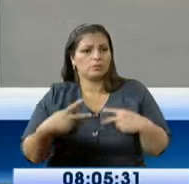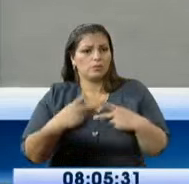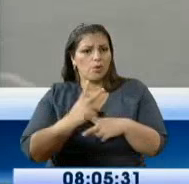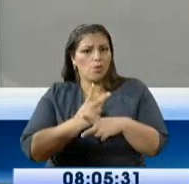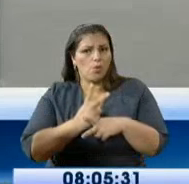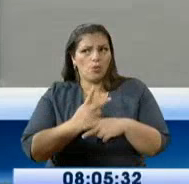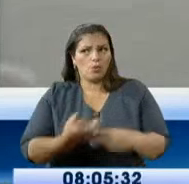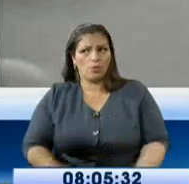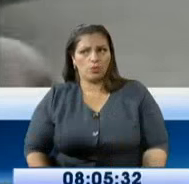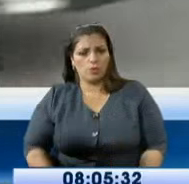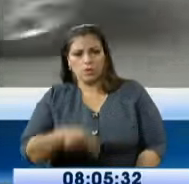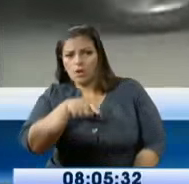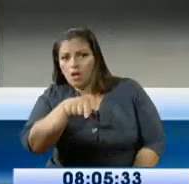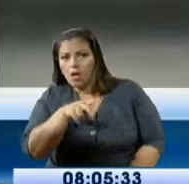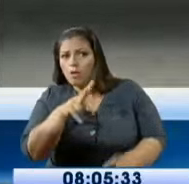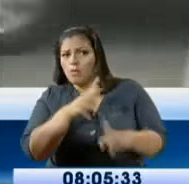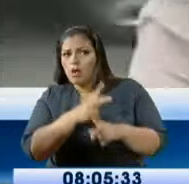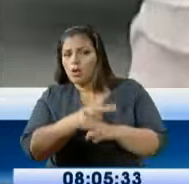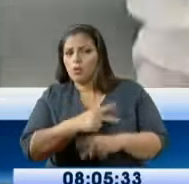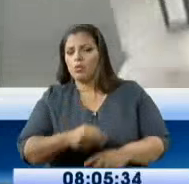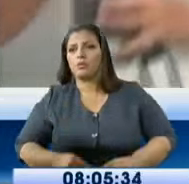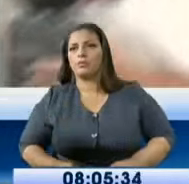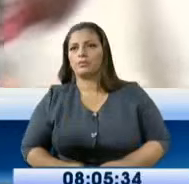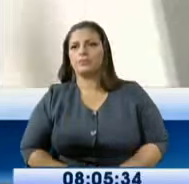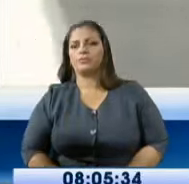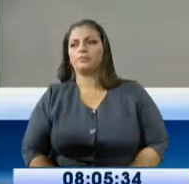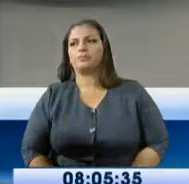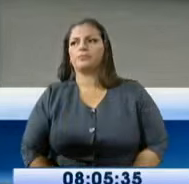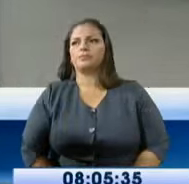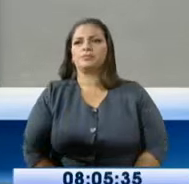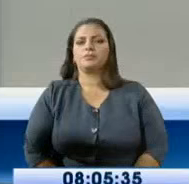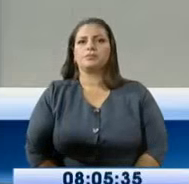peligro? No, yo ¿verdad? No quiero correr peligro. Ahora.